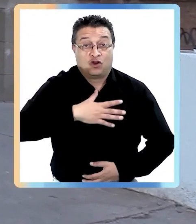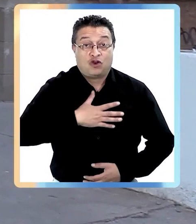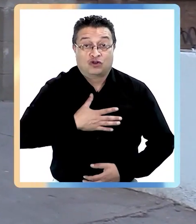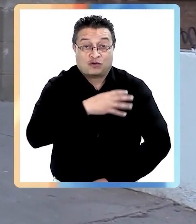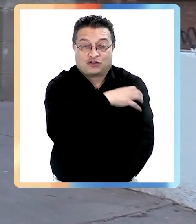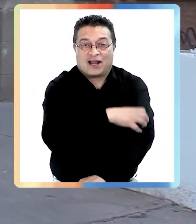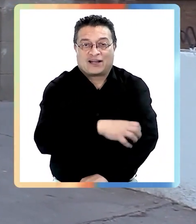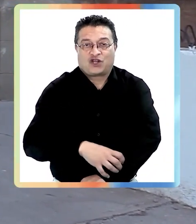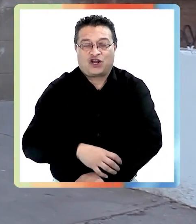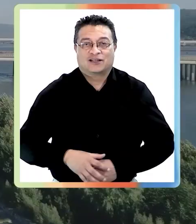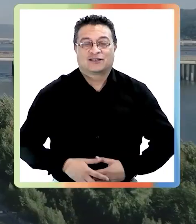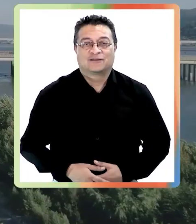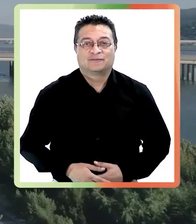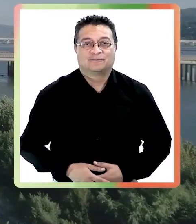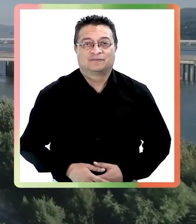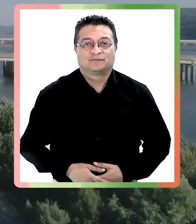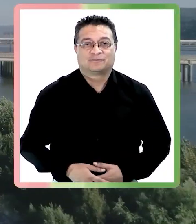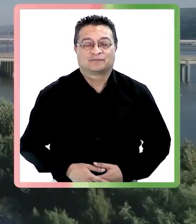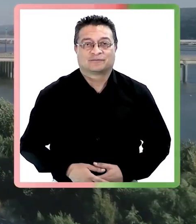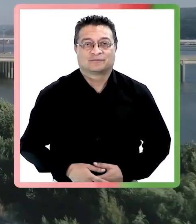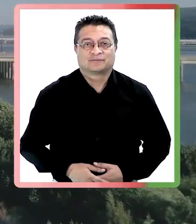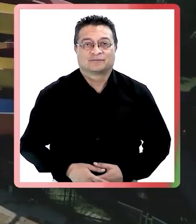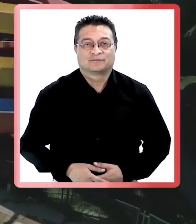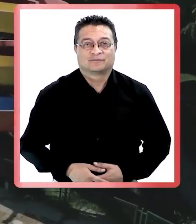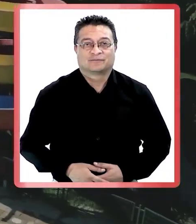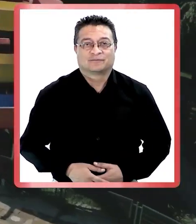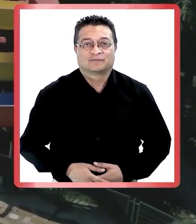Somos las regiones.